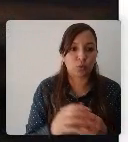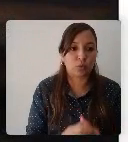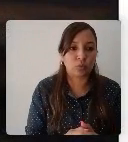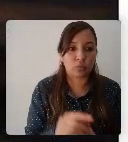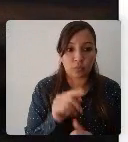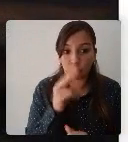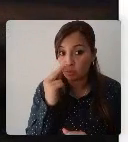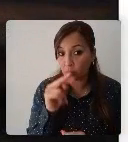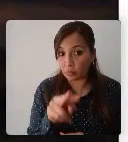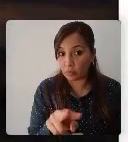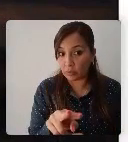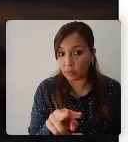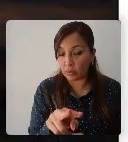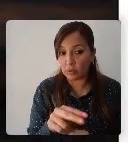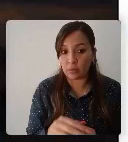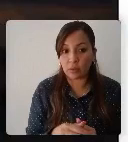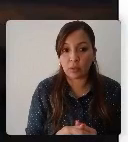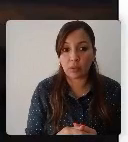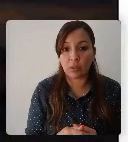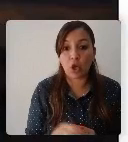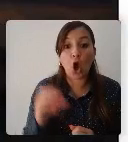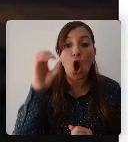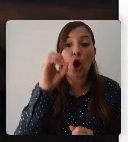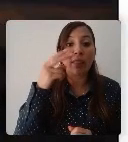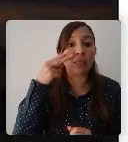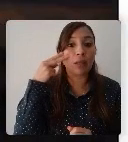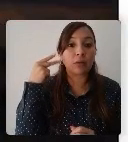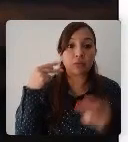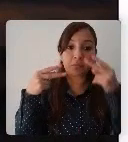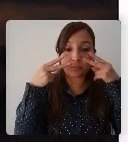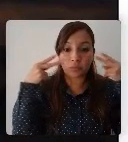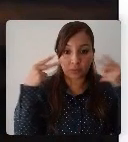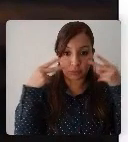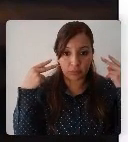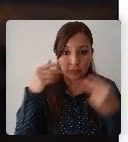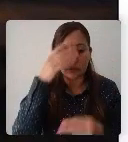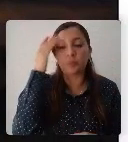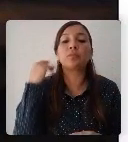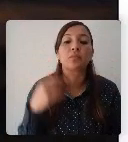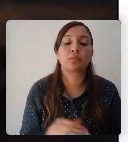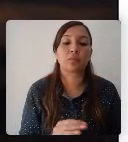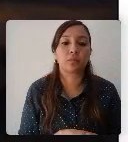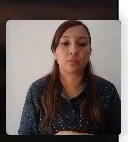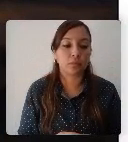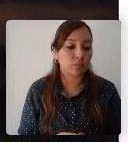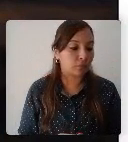Bueno, primero vamos a entrar a la zona oriente, vamos a hablar un poco de la región Loreto.